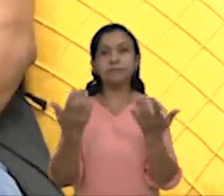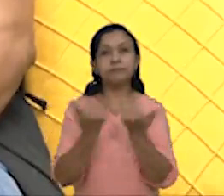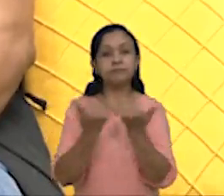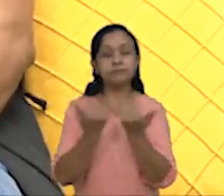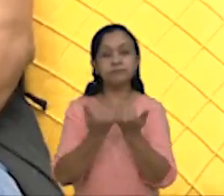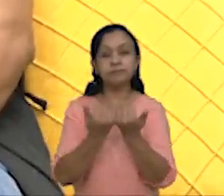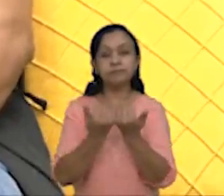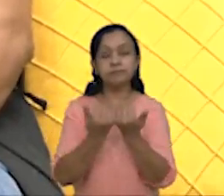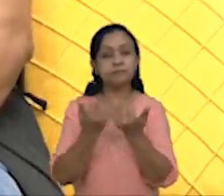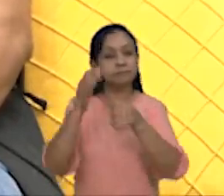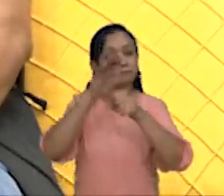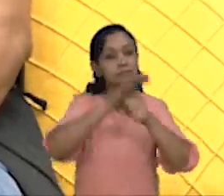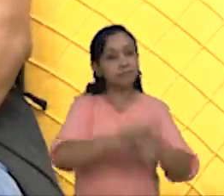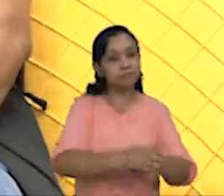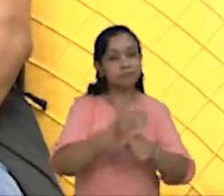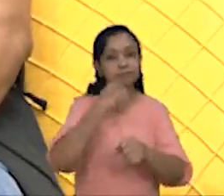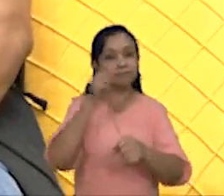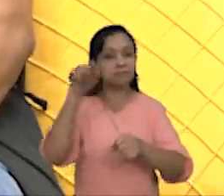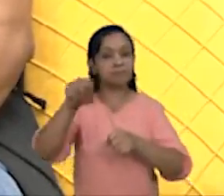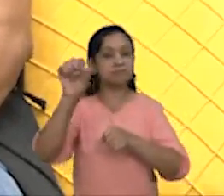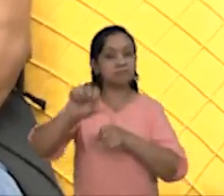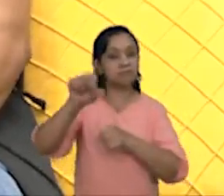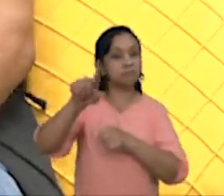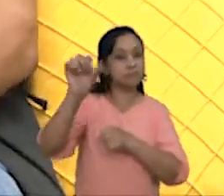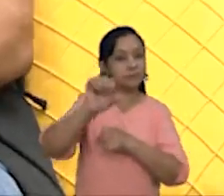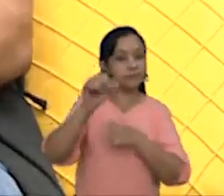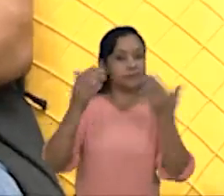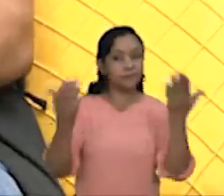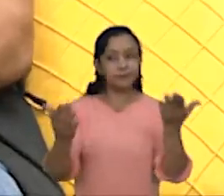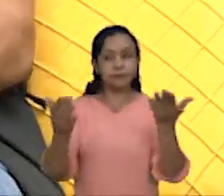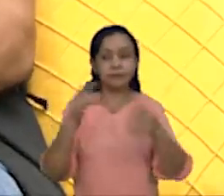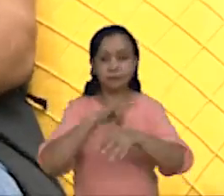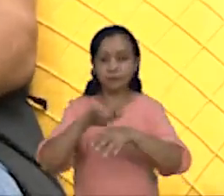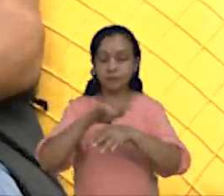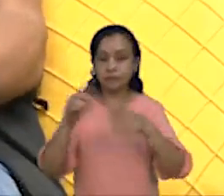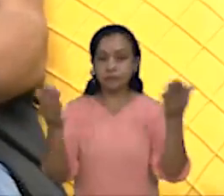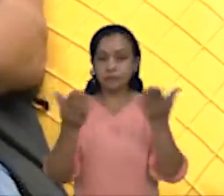discriminar, marginar y decir que no servís, pues. Entonces, buscar cómo